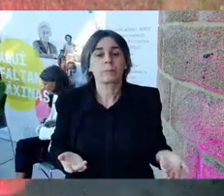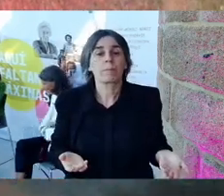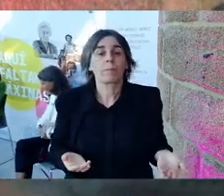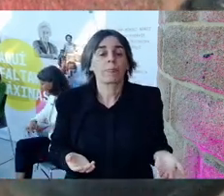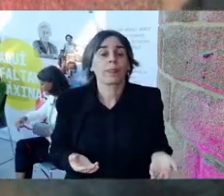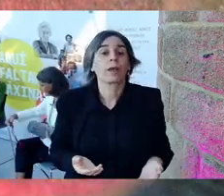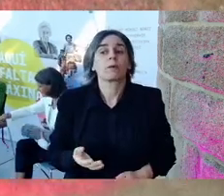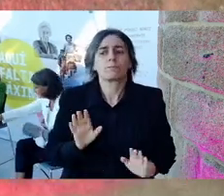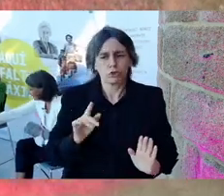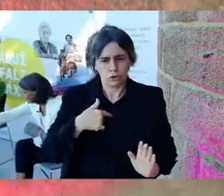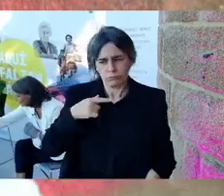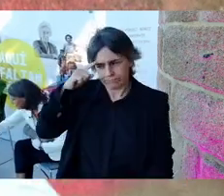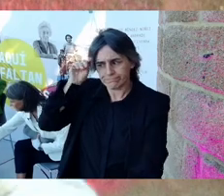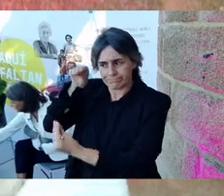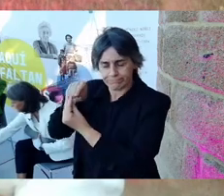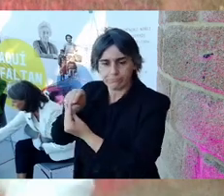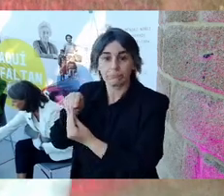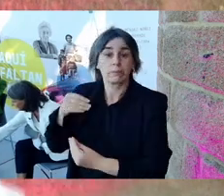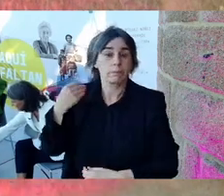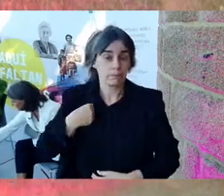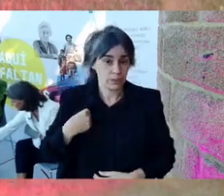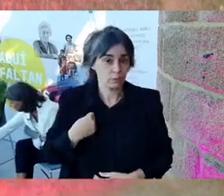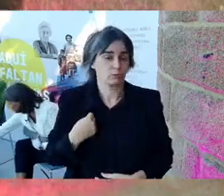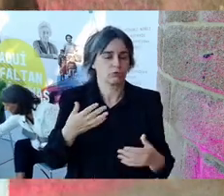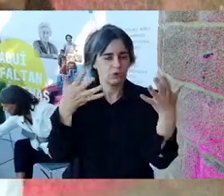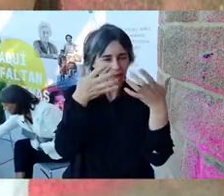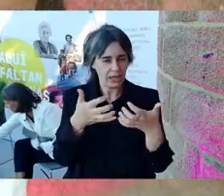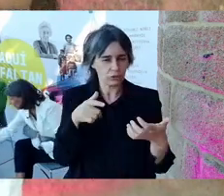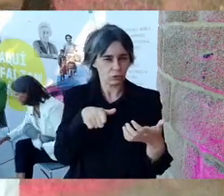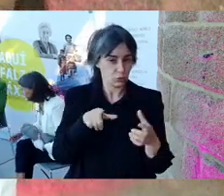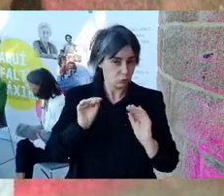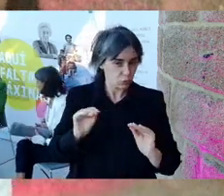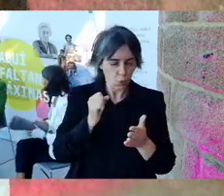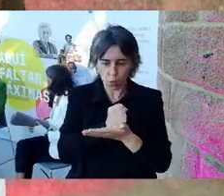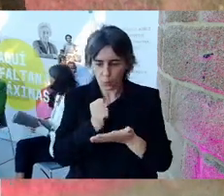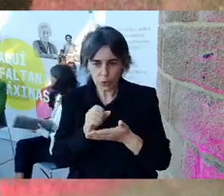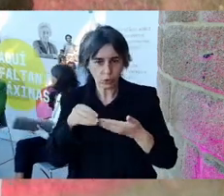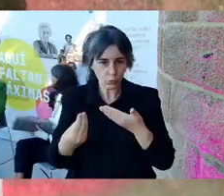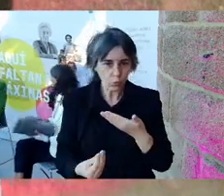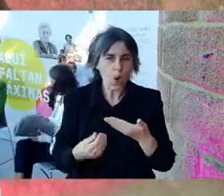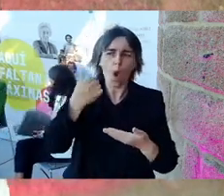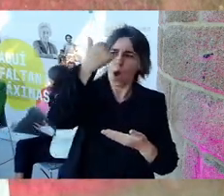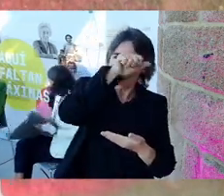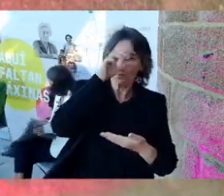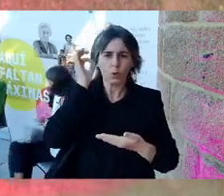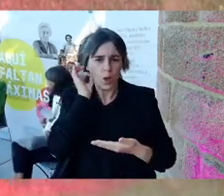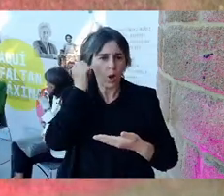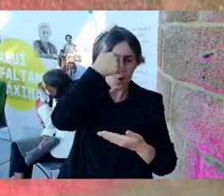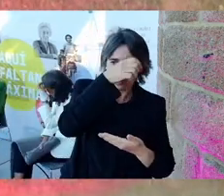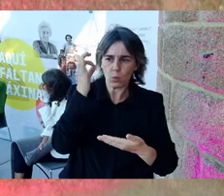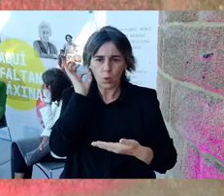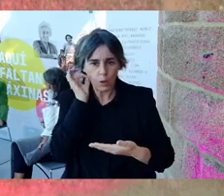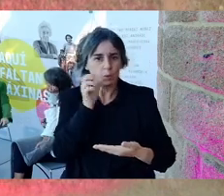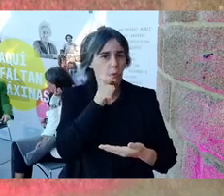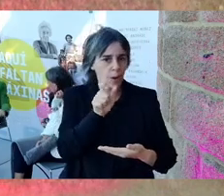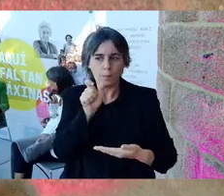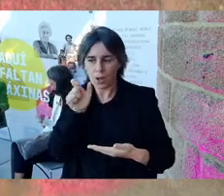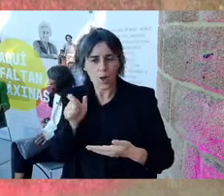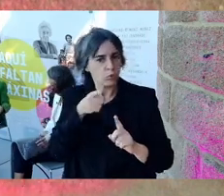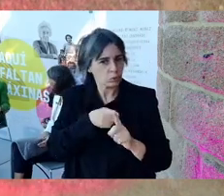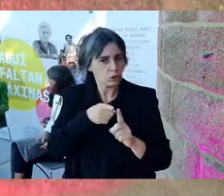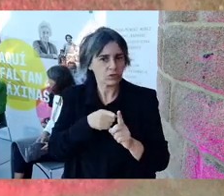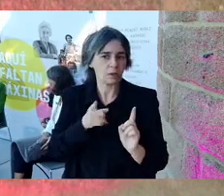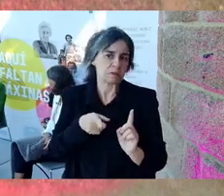verdad que esa, estoy de acuerdo con Carla, esa mención específica a hombres y mujeres por igual no era muy frecuente. O